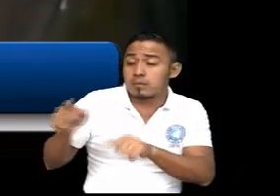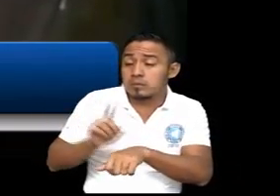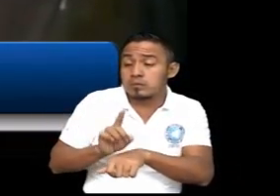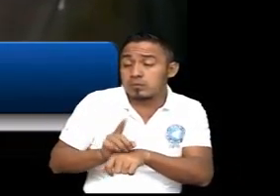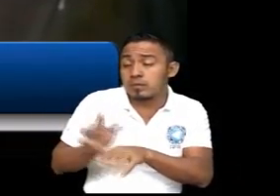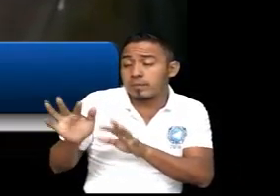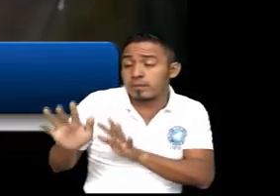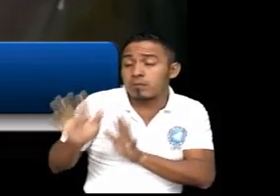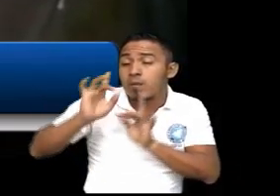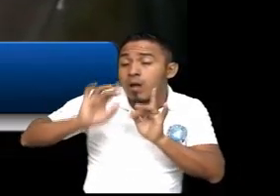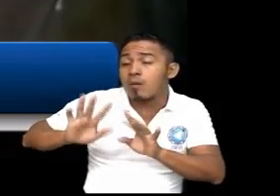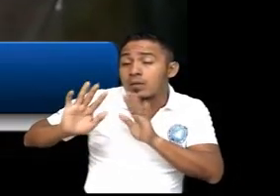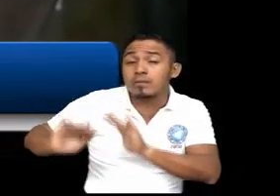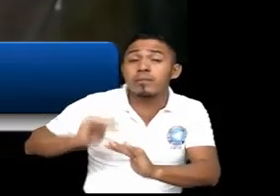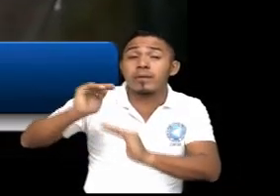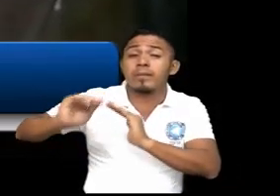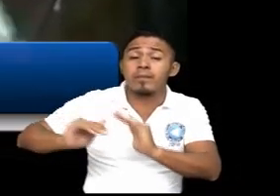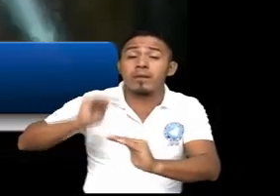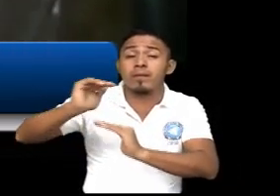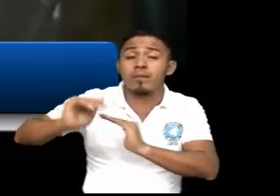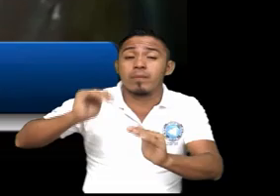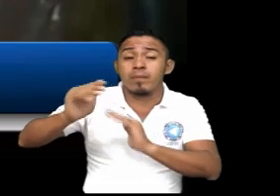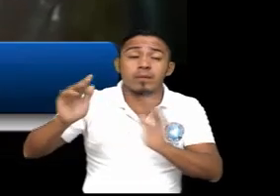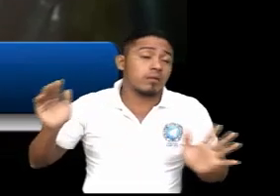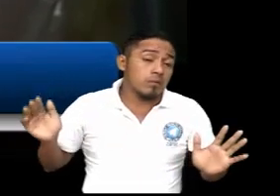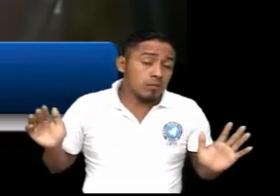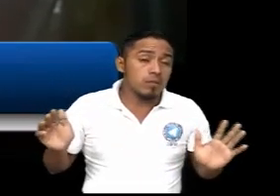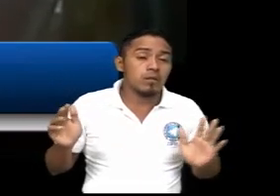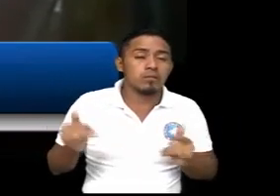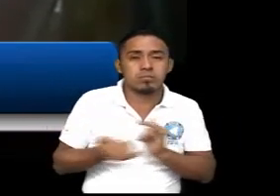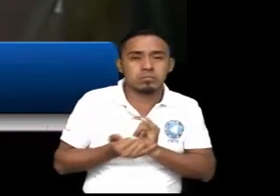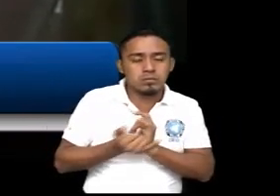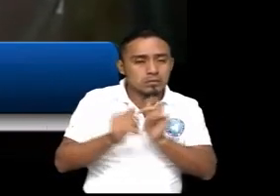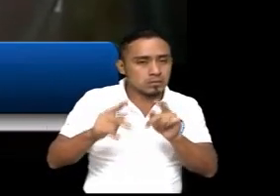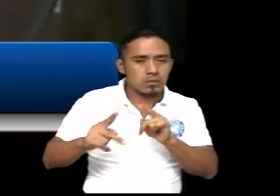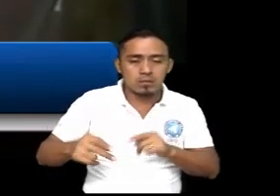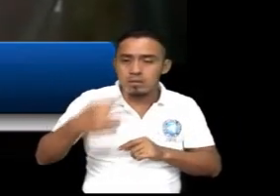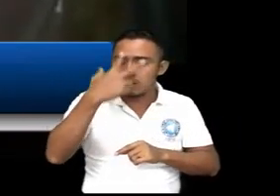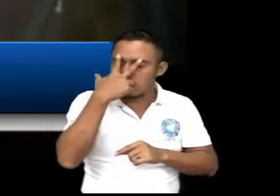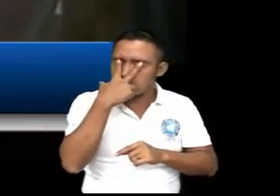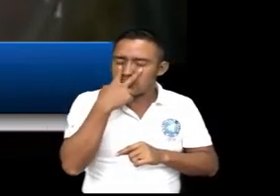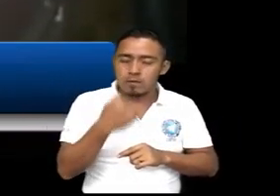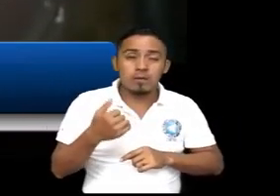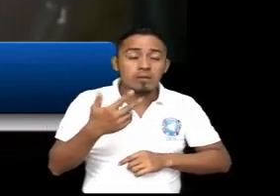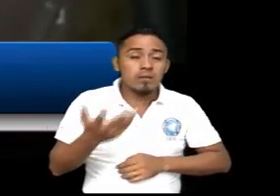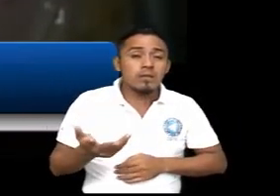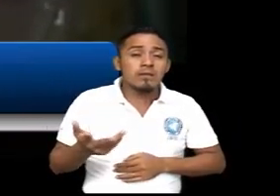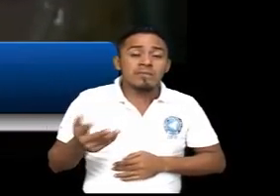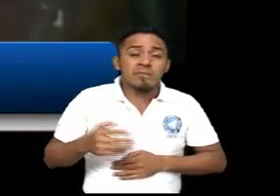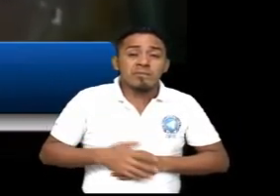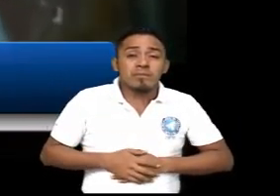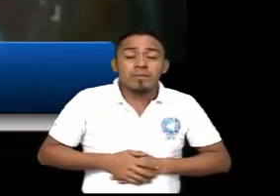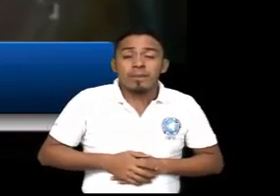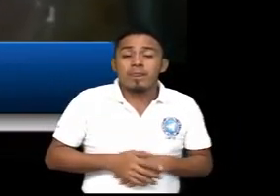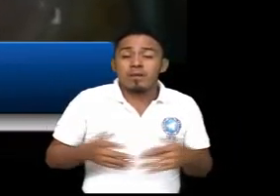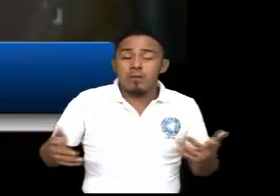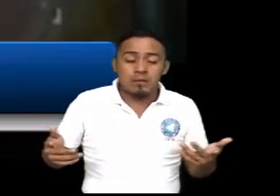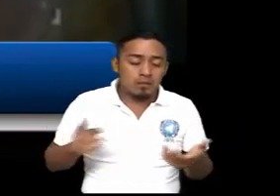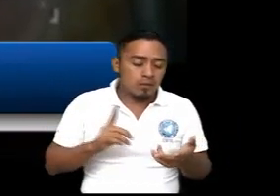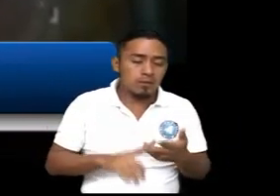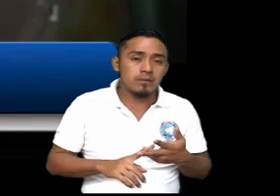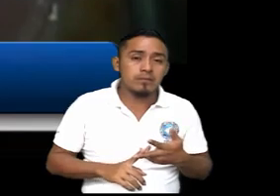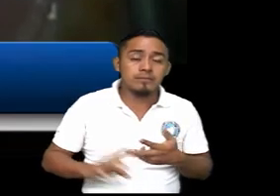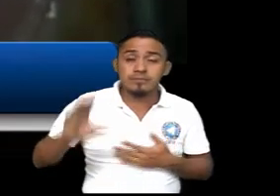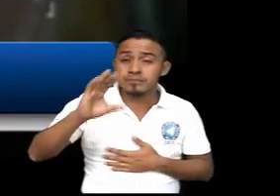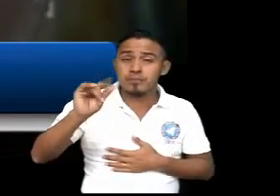iniciado a realizar la cirugía a los animalitos y mueren ciegos. Uh-huh. Nosotros tenemos, al realizar, al tener una catarata,